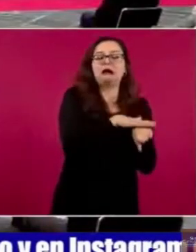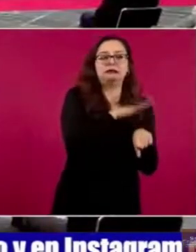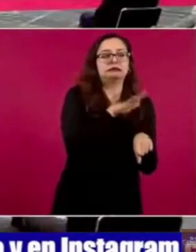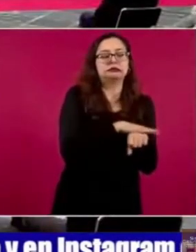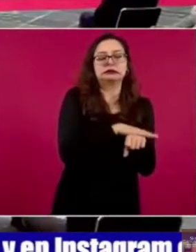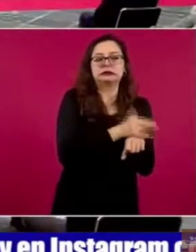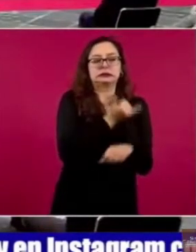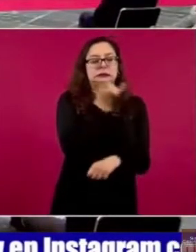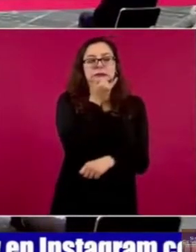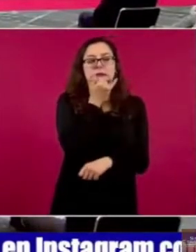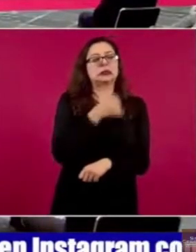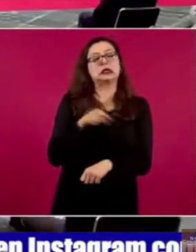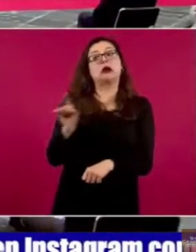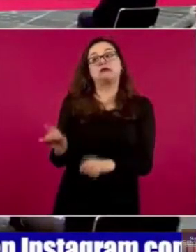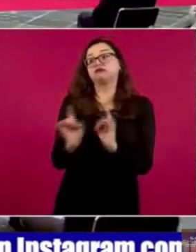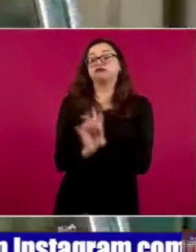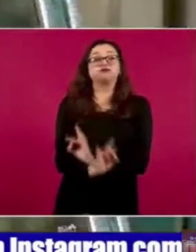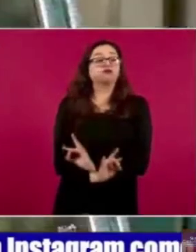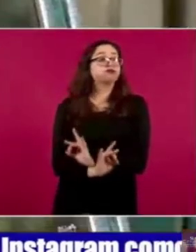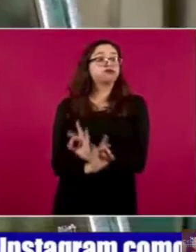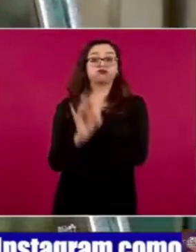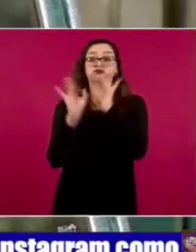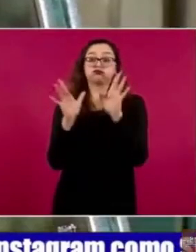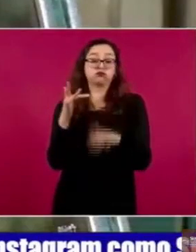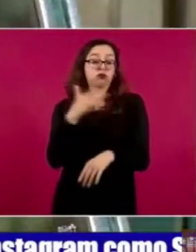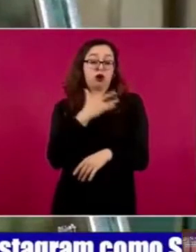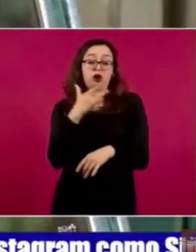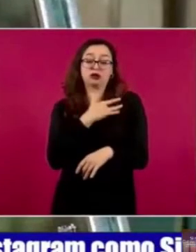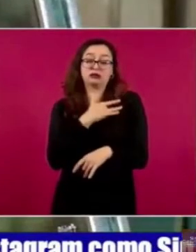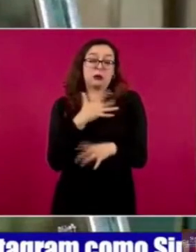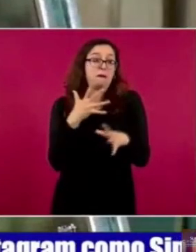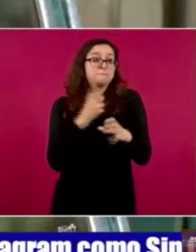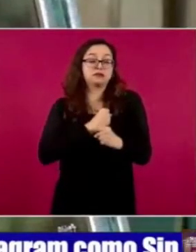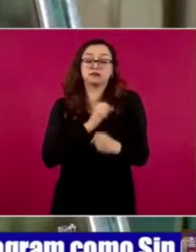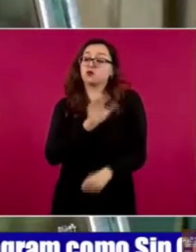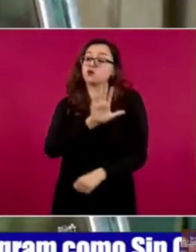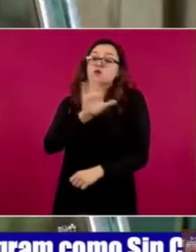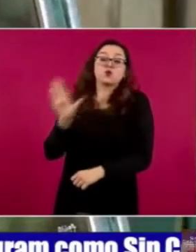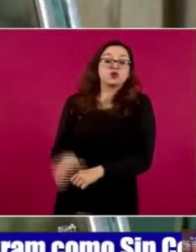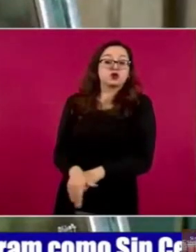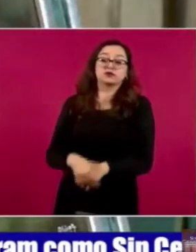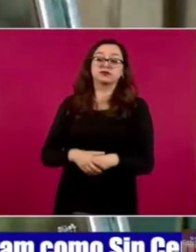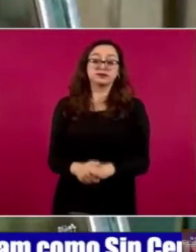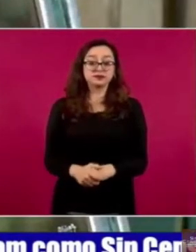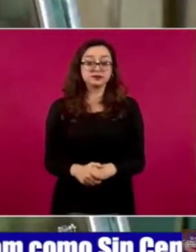que Ricardo había muerto de un ataque al corazón,